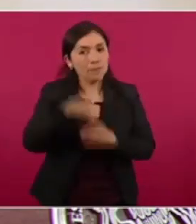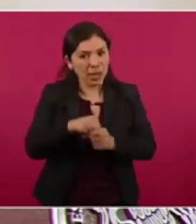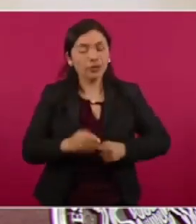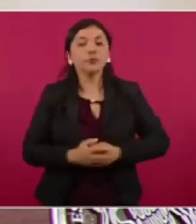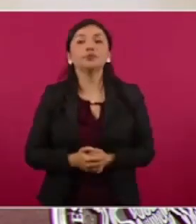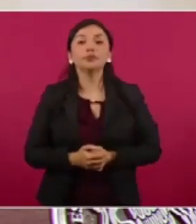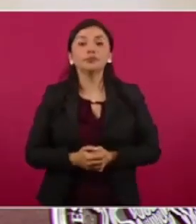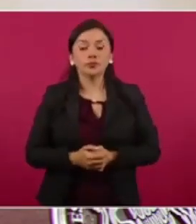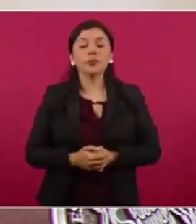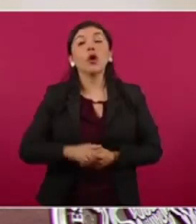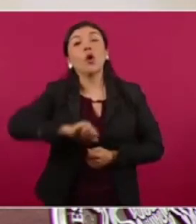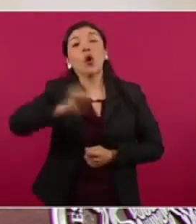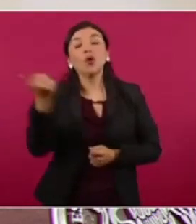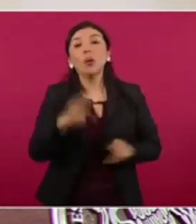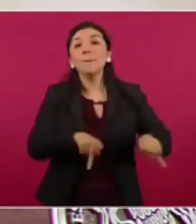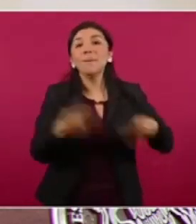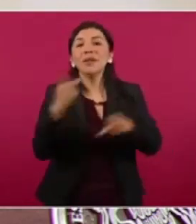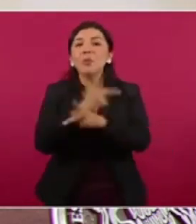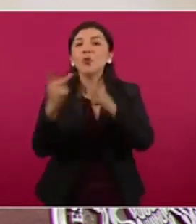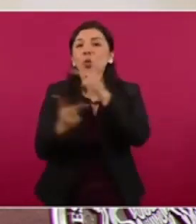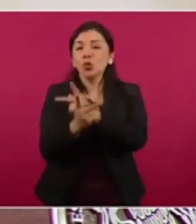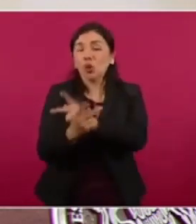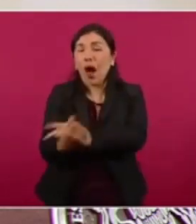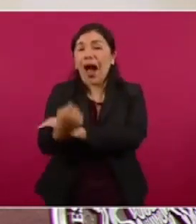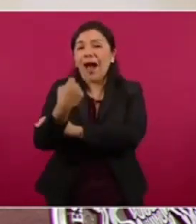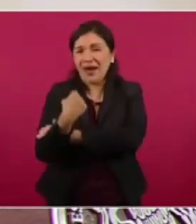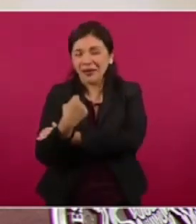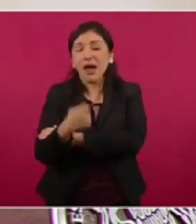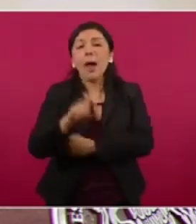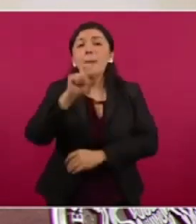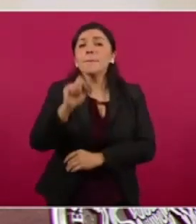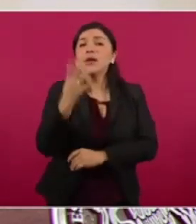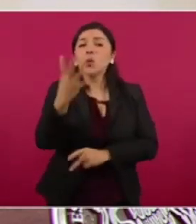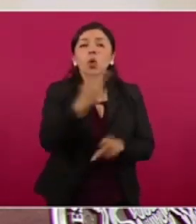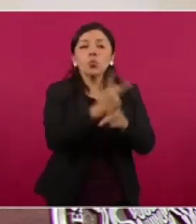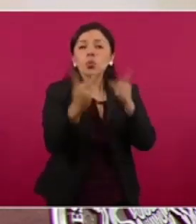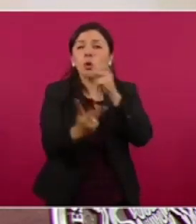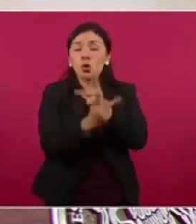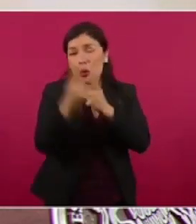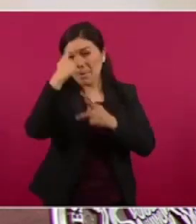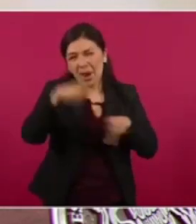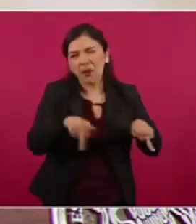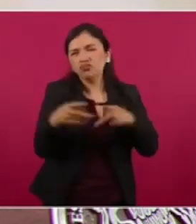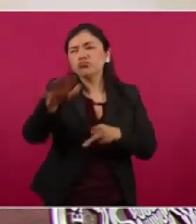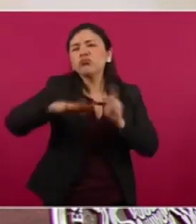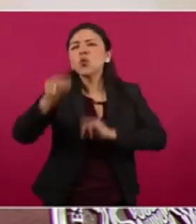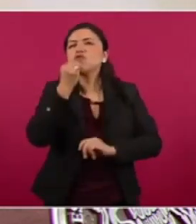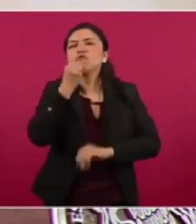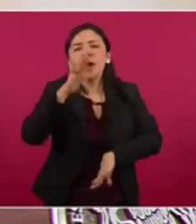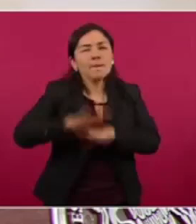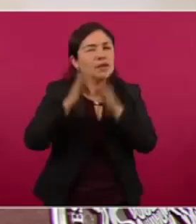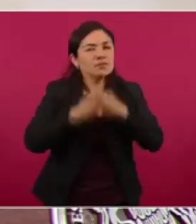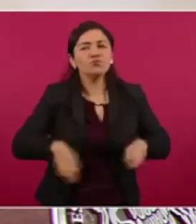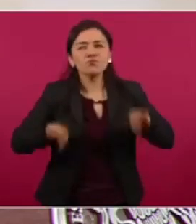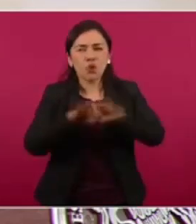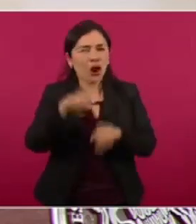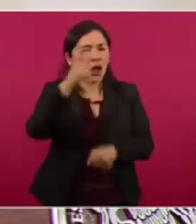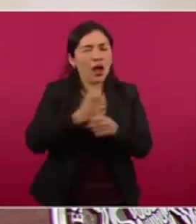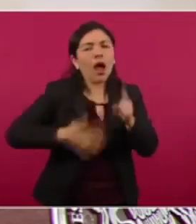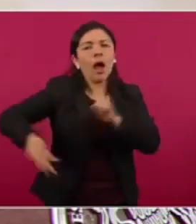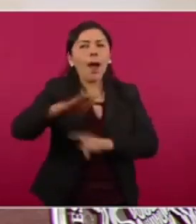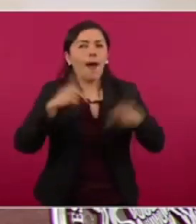de la canasta, los 24 productos de la canasta básica, los más consumidos por las